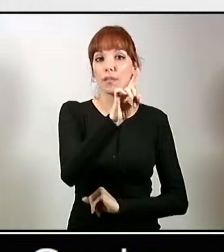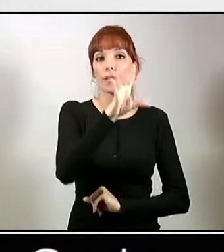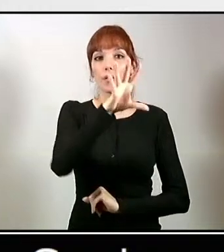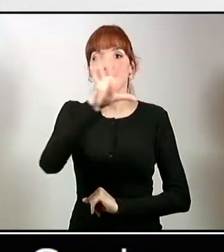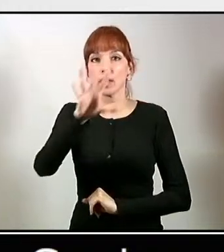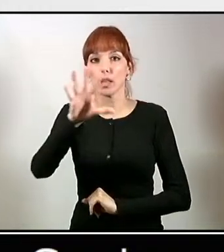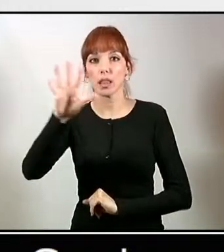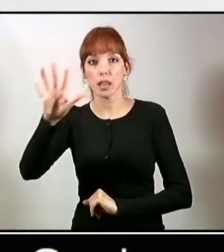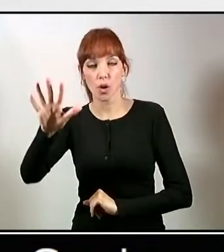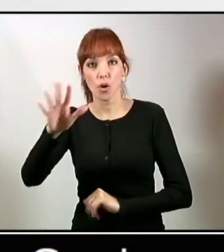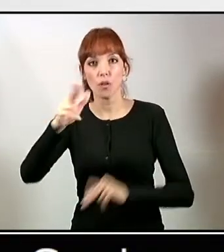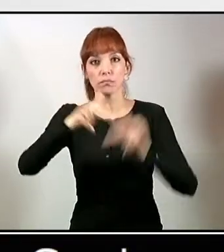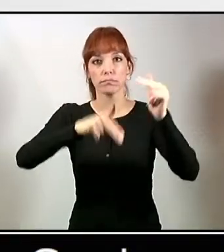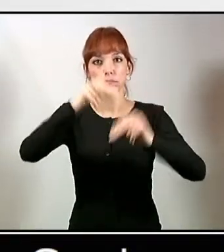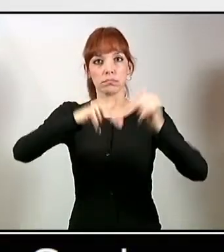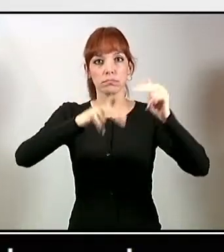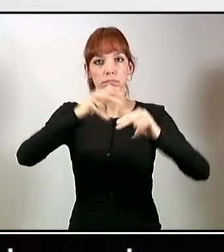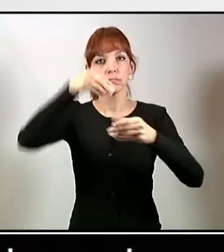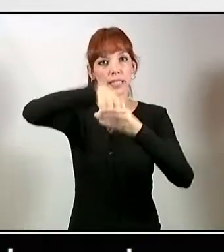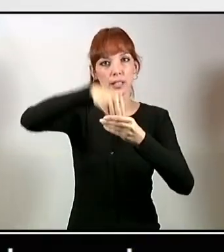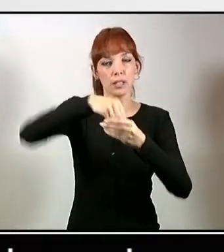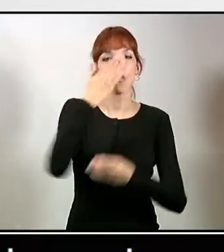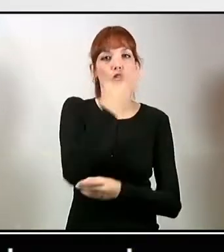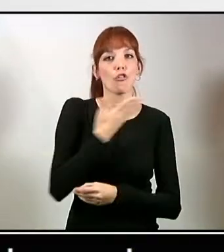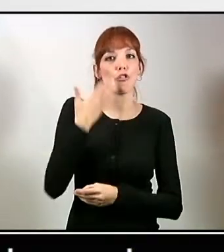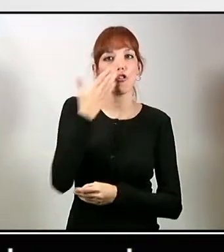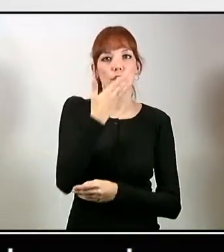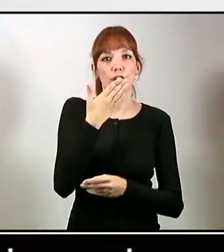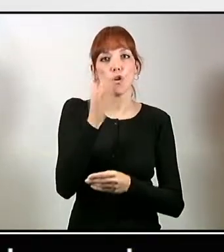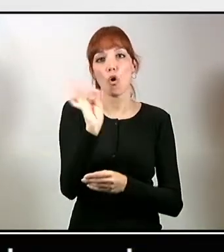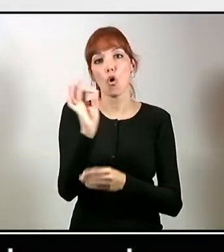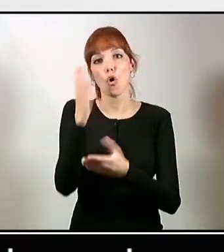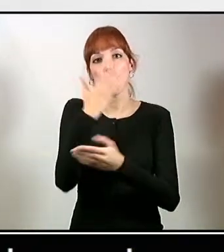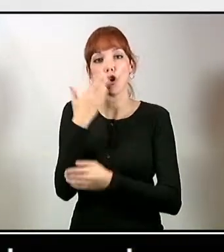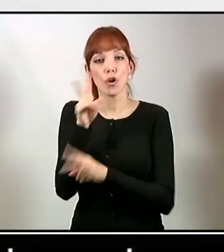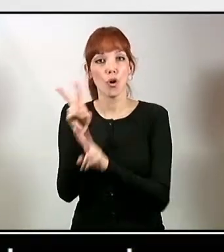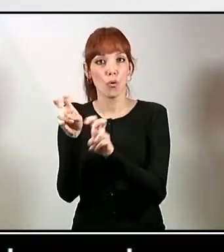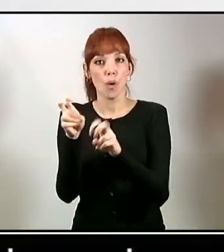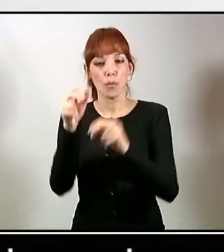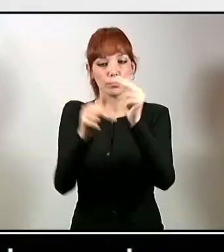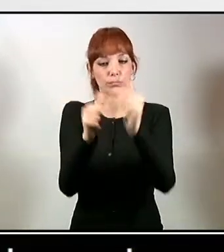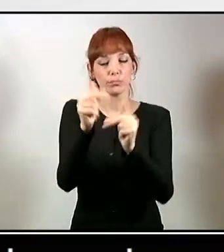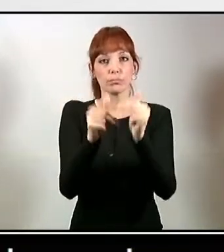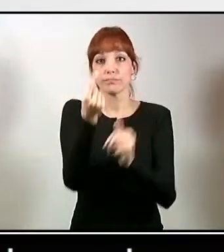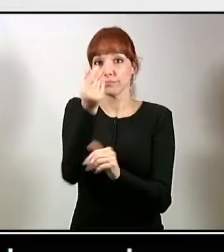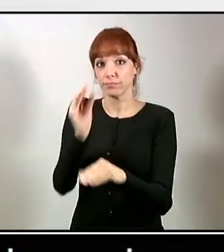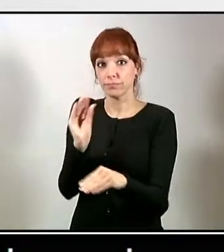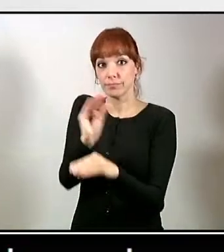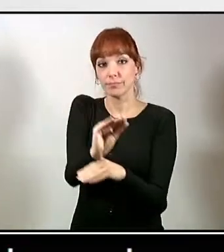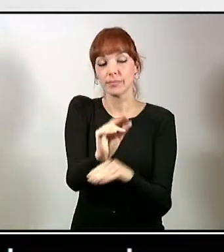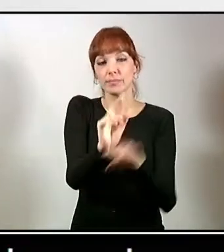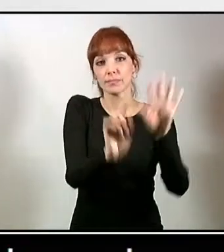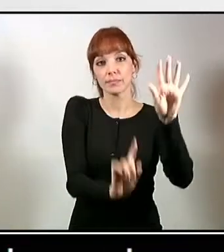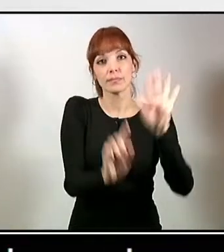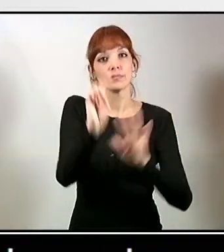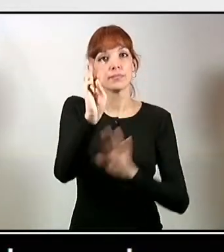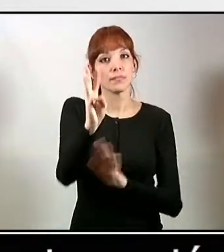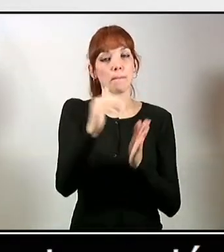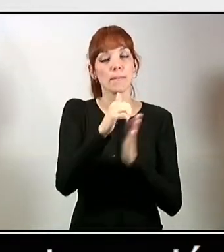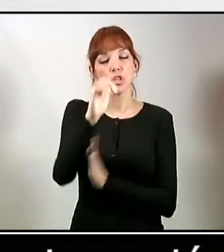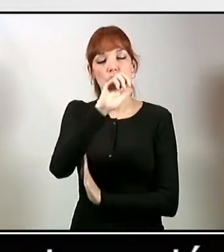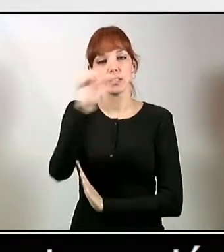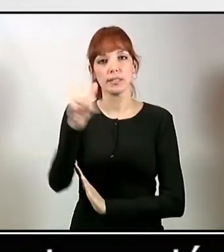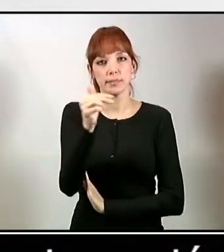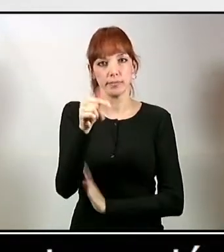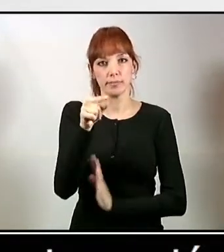155 obras de mejora y de nuevos centros educativos, con una inversión de 63 millones de euros, lo